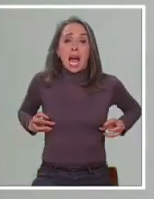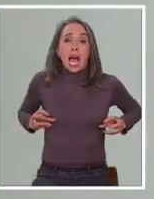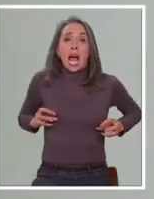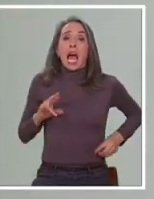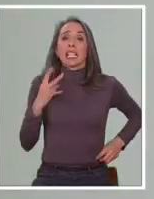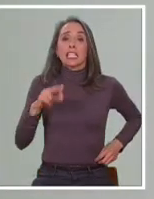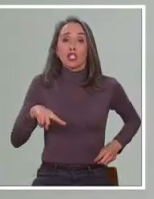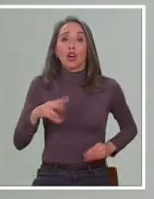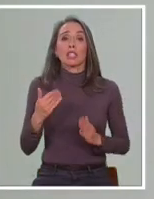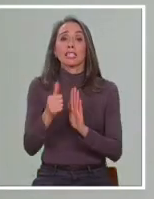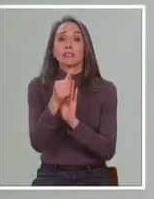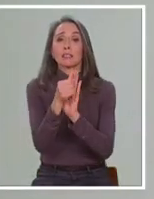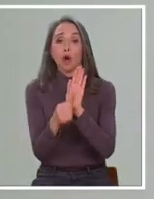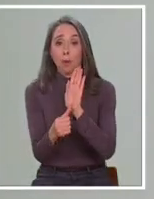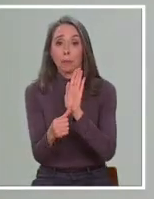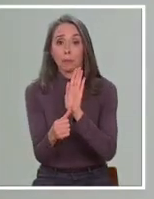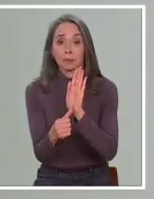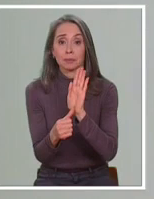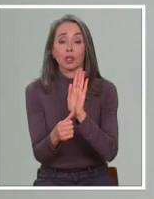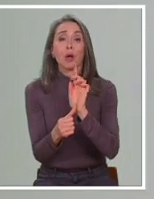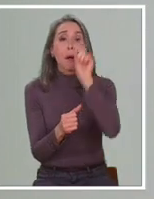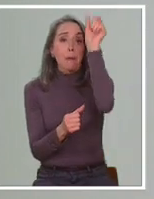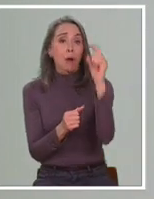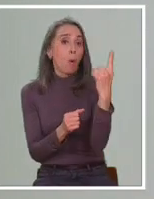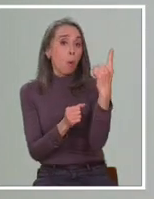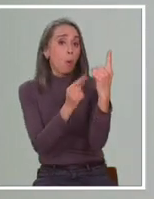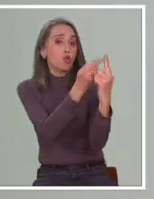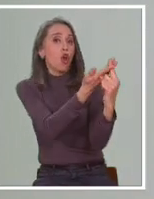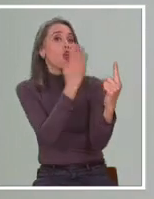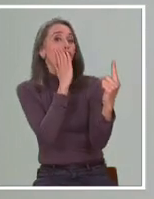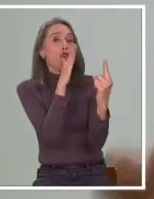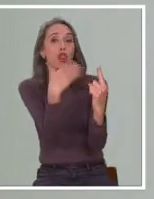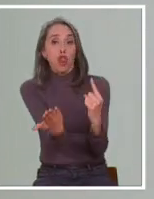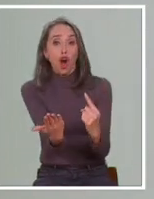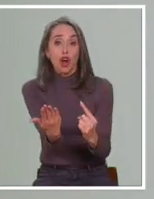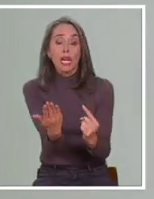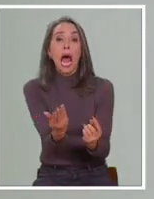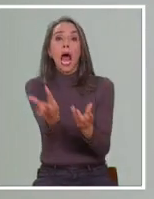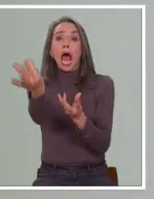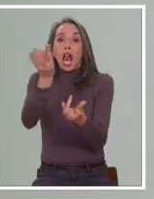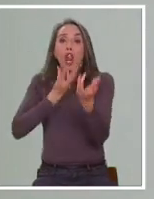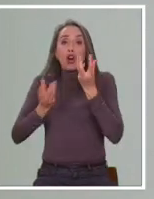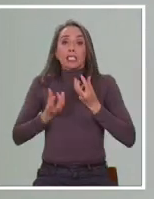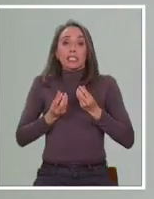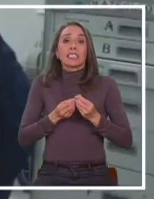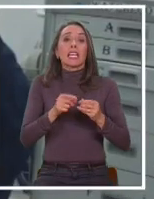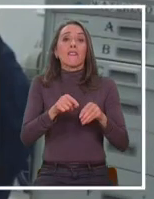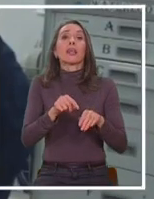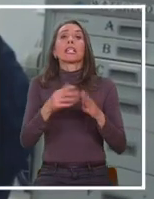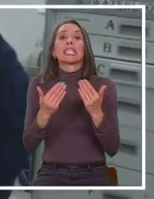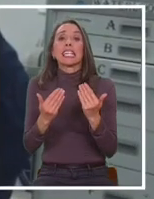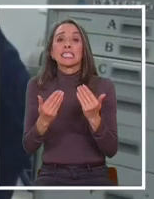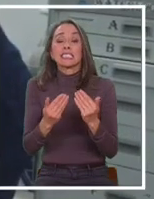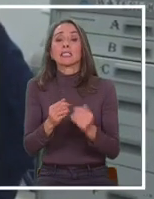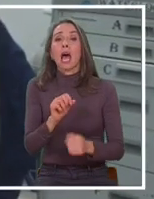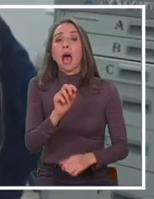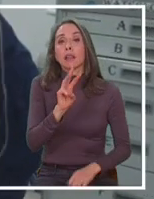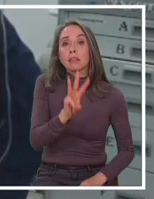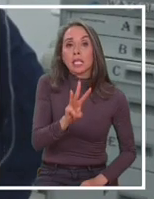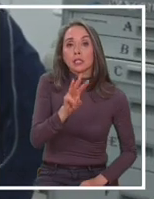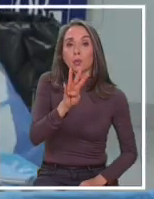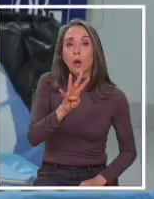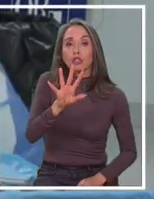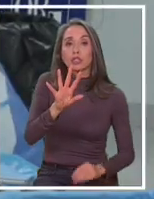requiere cirugía, que a partir de un donante pueden ser 3, 4, 5 pabellones en el país ocupados en